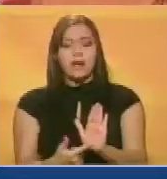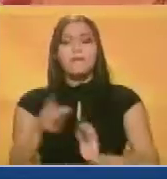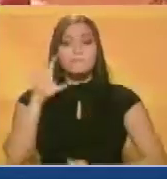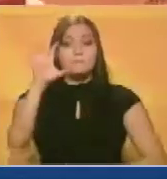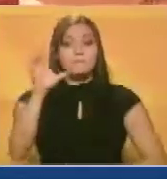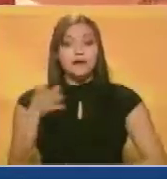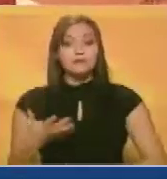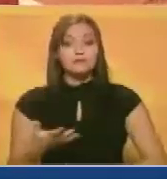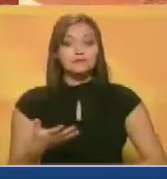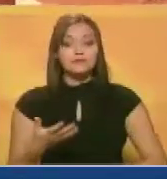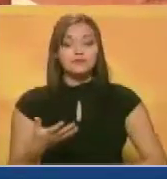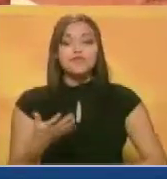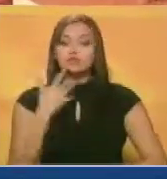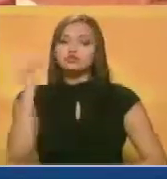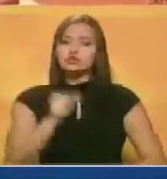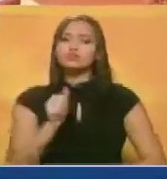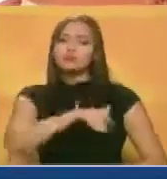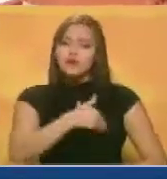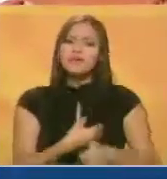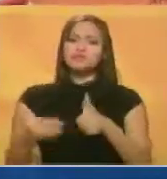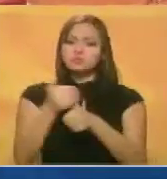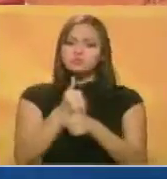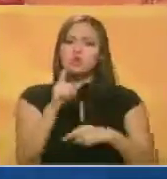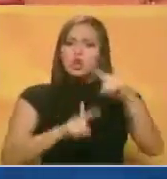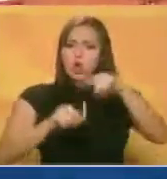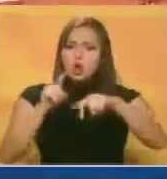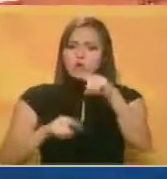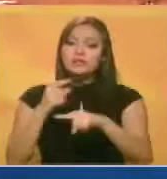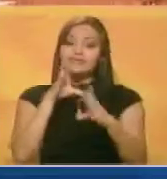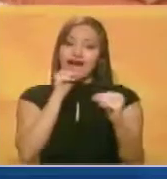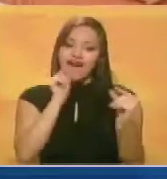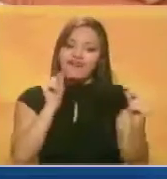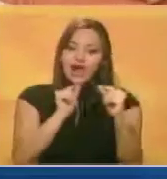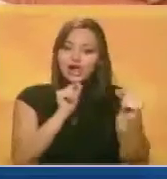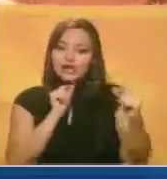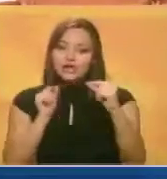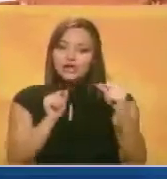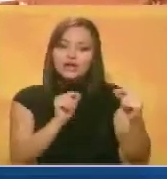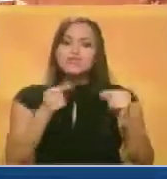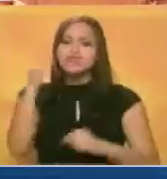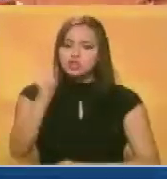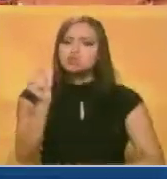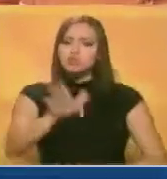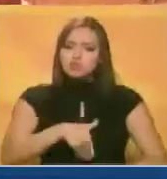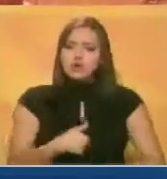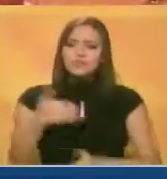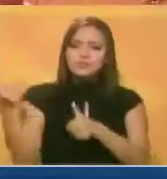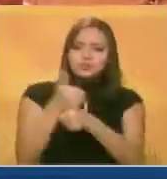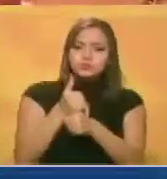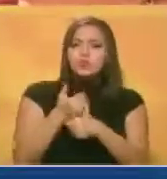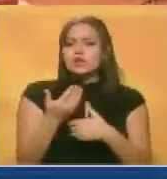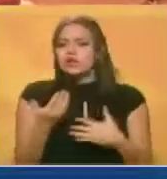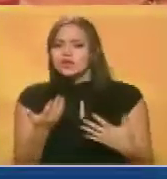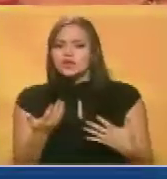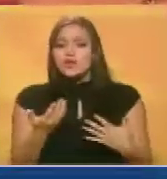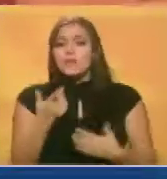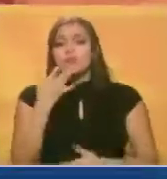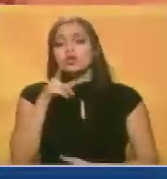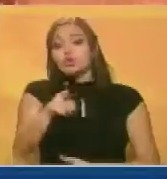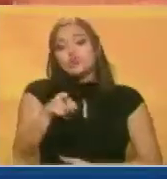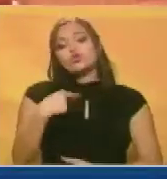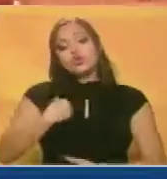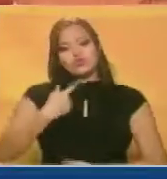país sí se pueden lograr las cosas con diálogo. Que en el país sí se pueden lograr las cosas cuando tú